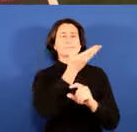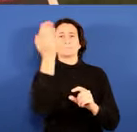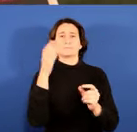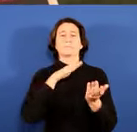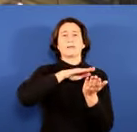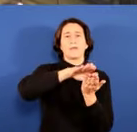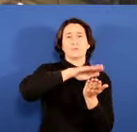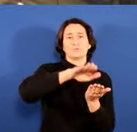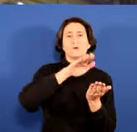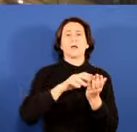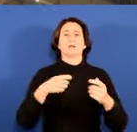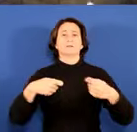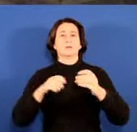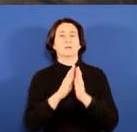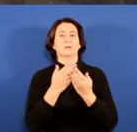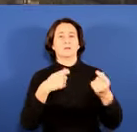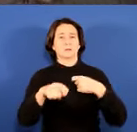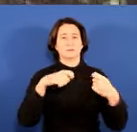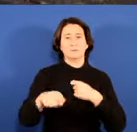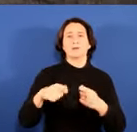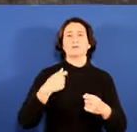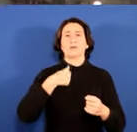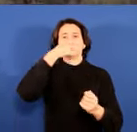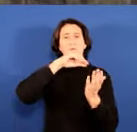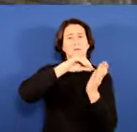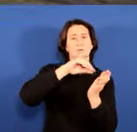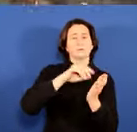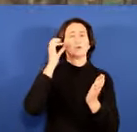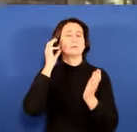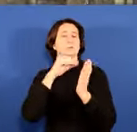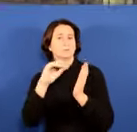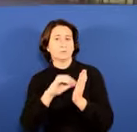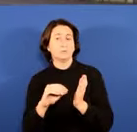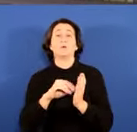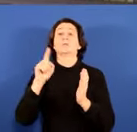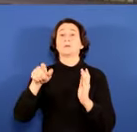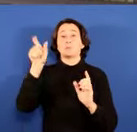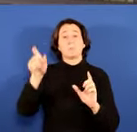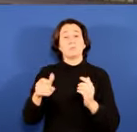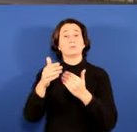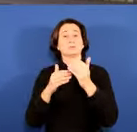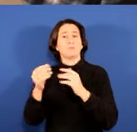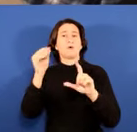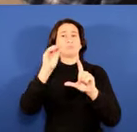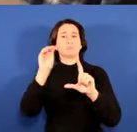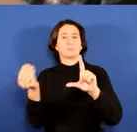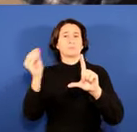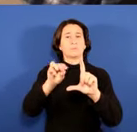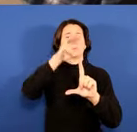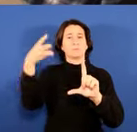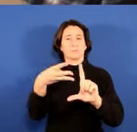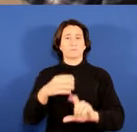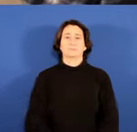corrido a cargo del escritor y experto en redes sociales Juan Gómez Jurado. Este primer día también han participado, entre otros,